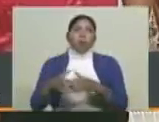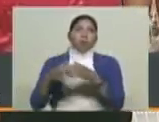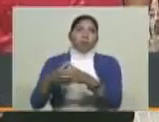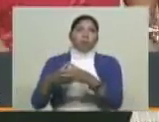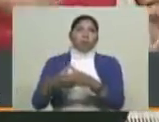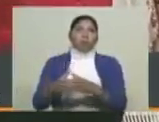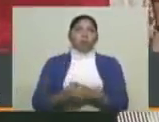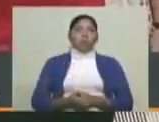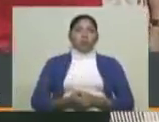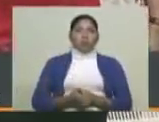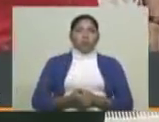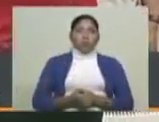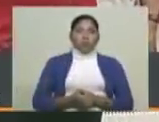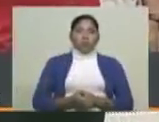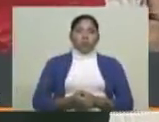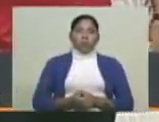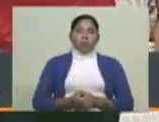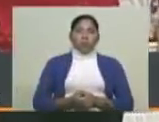Lugo.